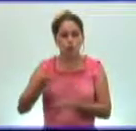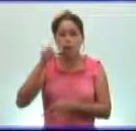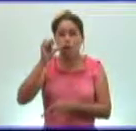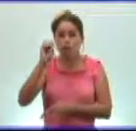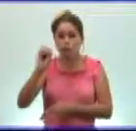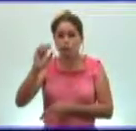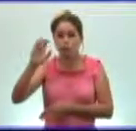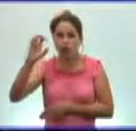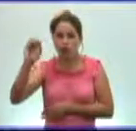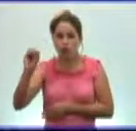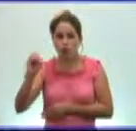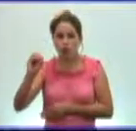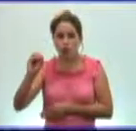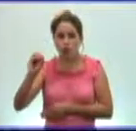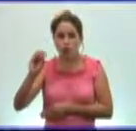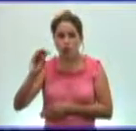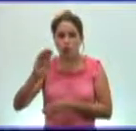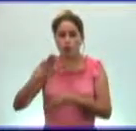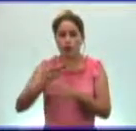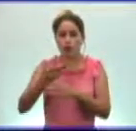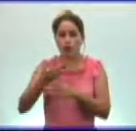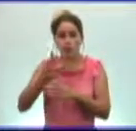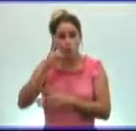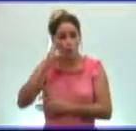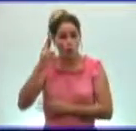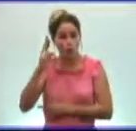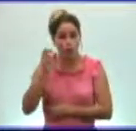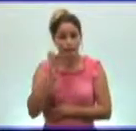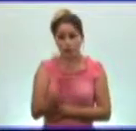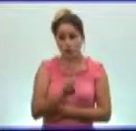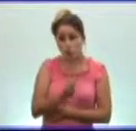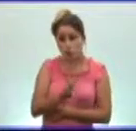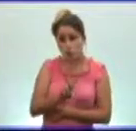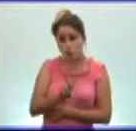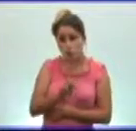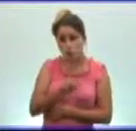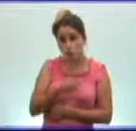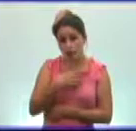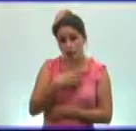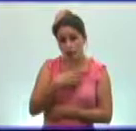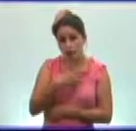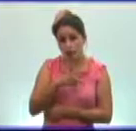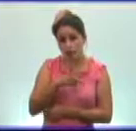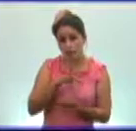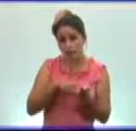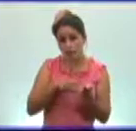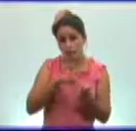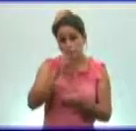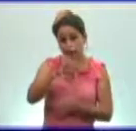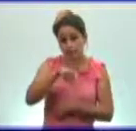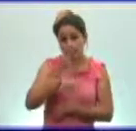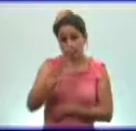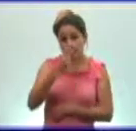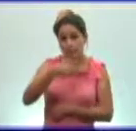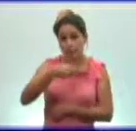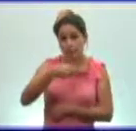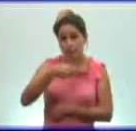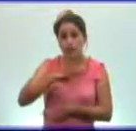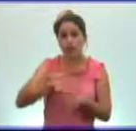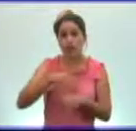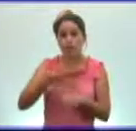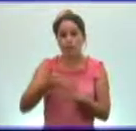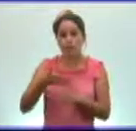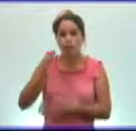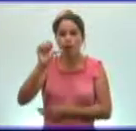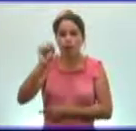poliatómico con el 2 como subíndice del hidrógeno, que es la carga de ese anión poliatómico. En estos casos el hidrógeno tiene